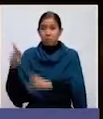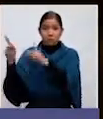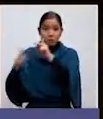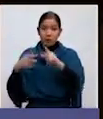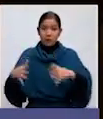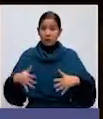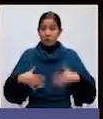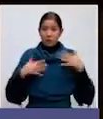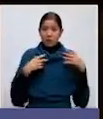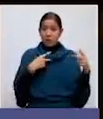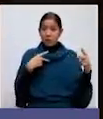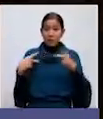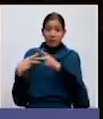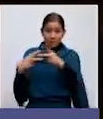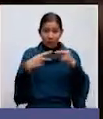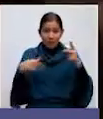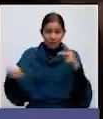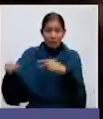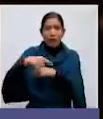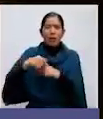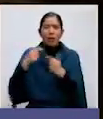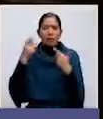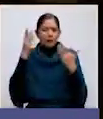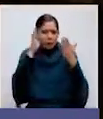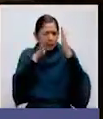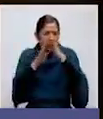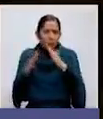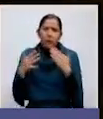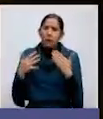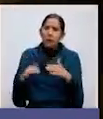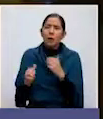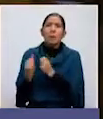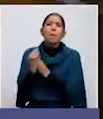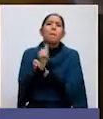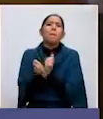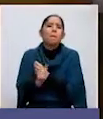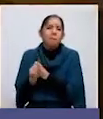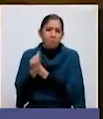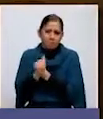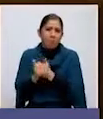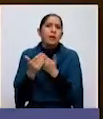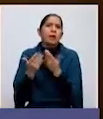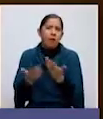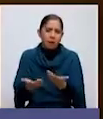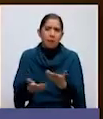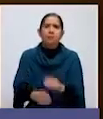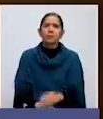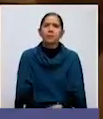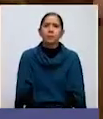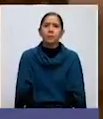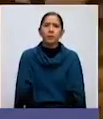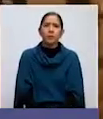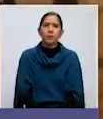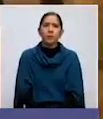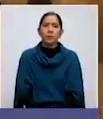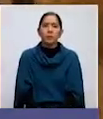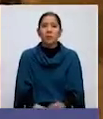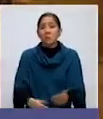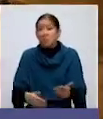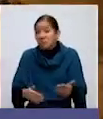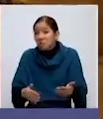de esta zona, bueno, están preocupados por esta inseguridad que existe en la ciudad. Bueno, se conoce,